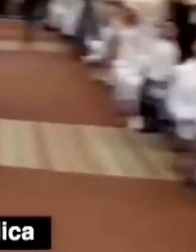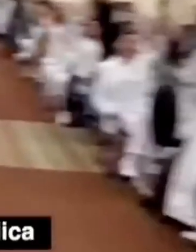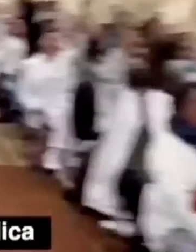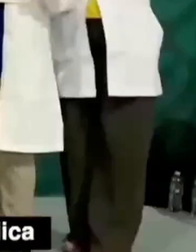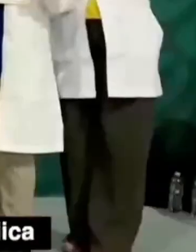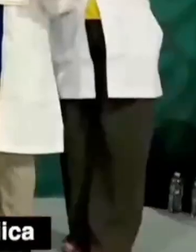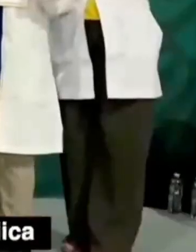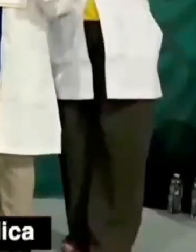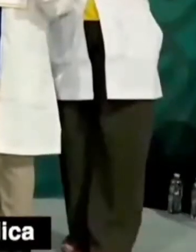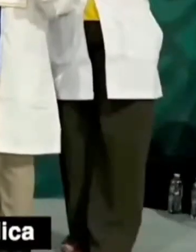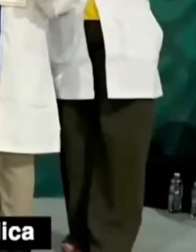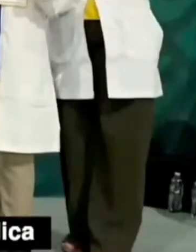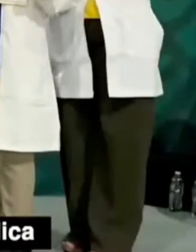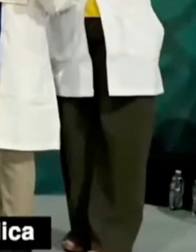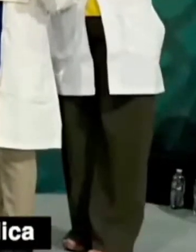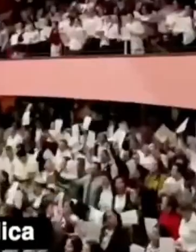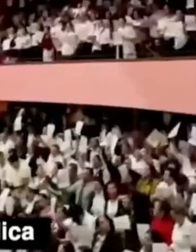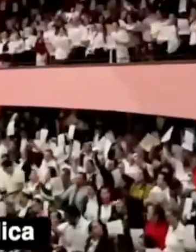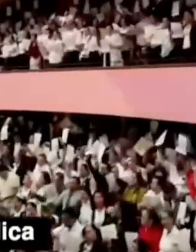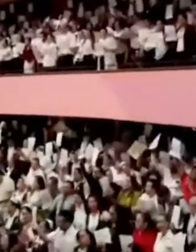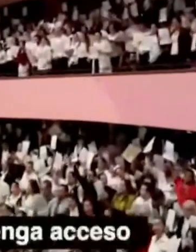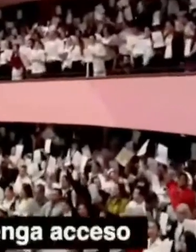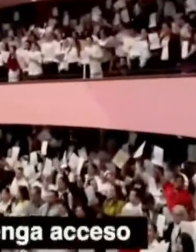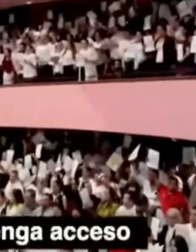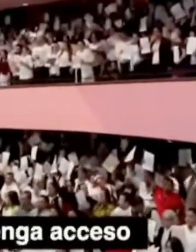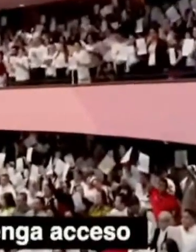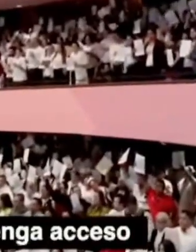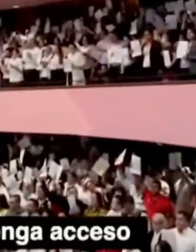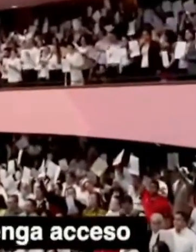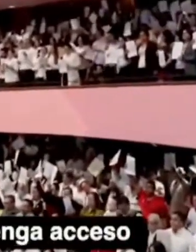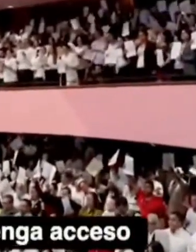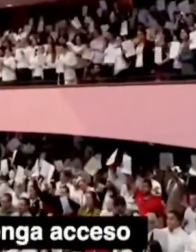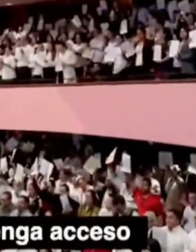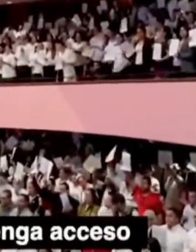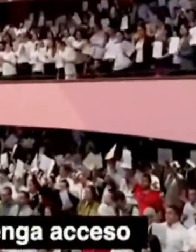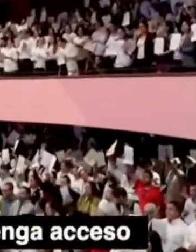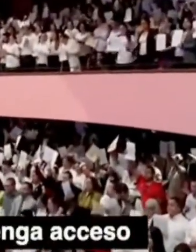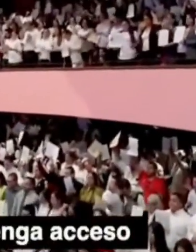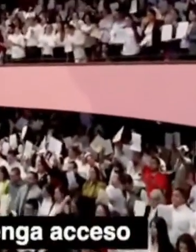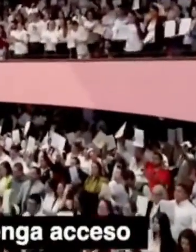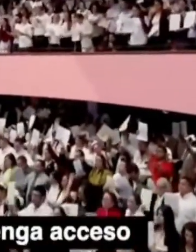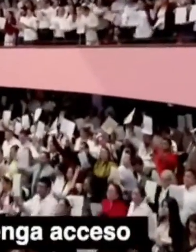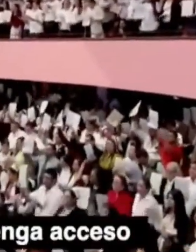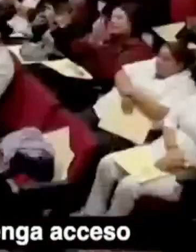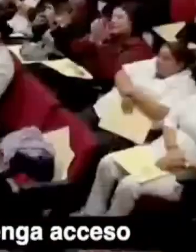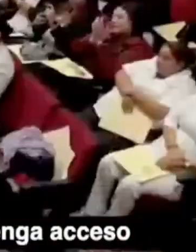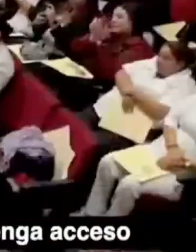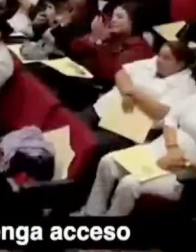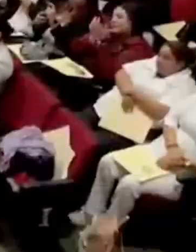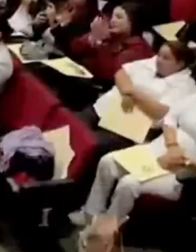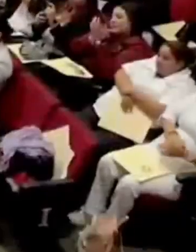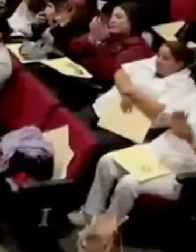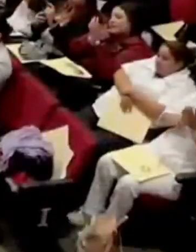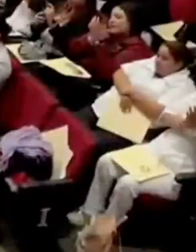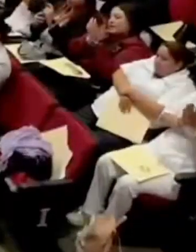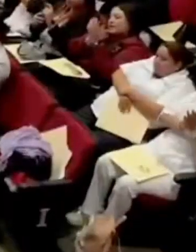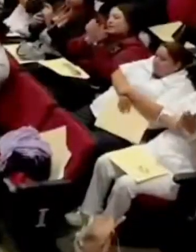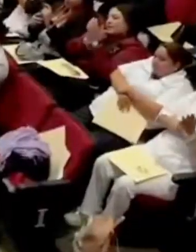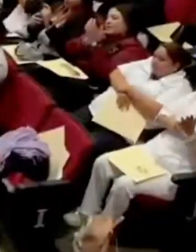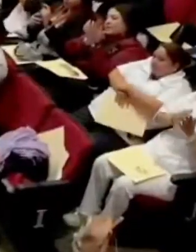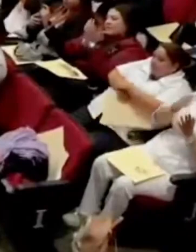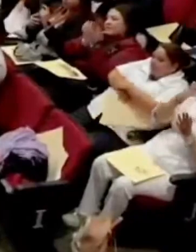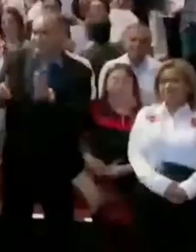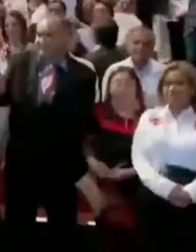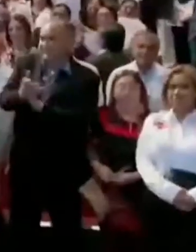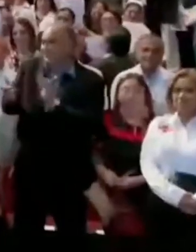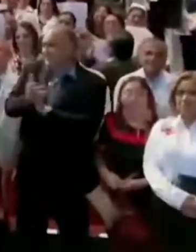cuyo objetivo es la mejora del servicio de salud pública para que la población sin seguridad social en nuestro país tenga acceso a la atención médica